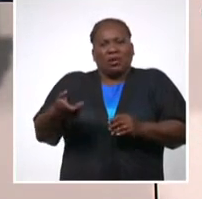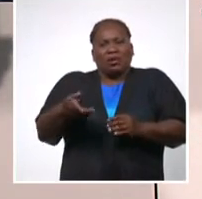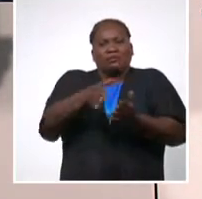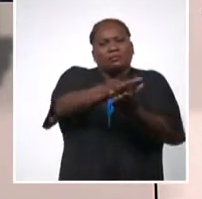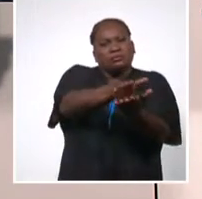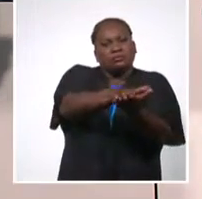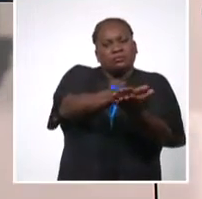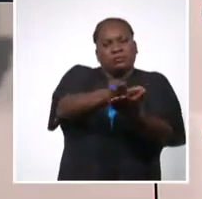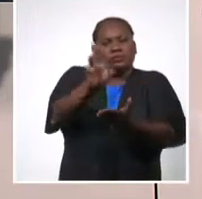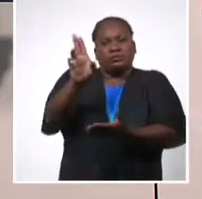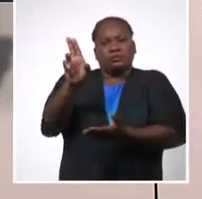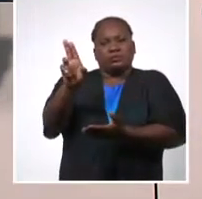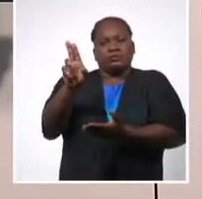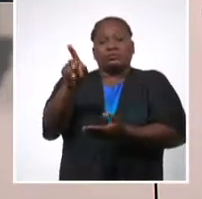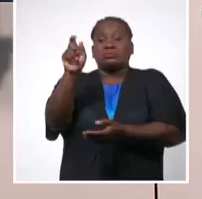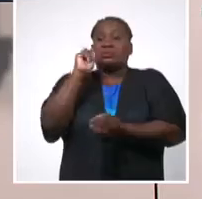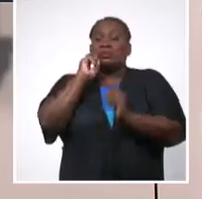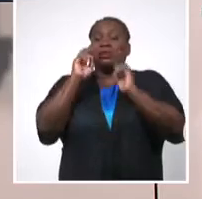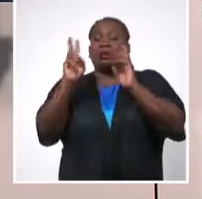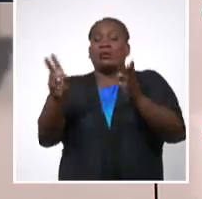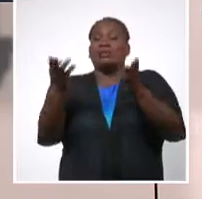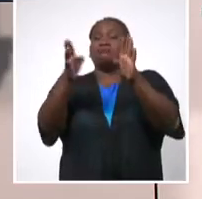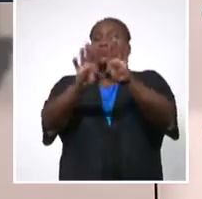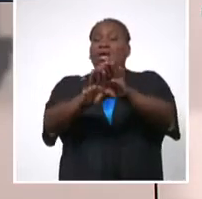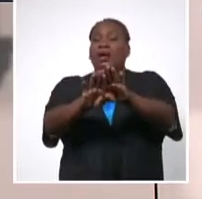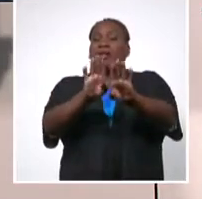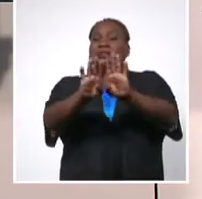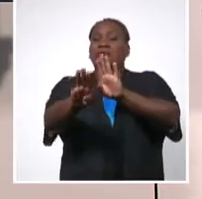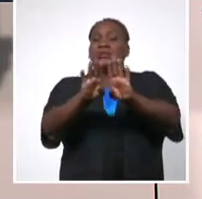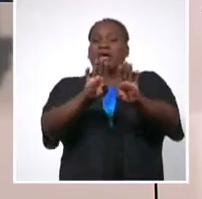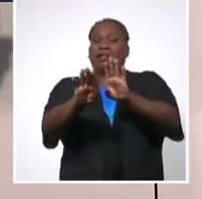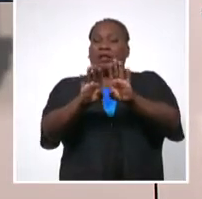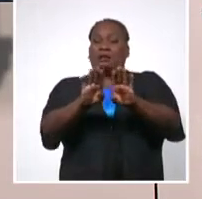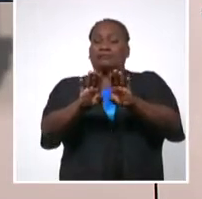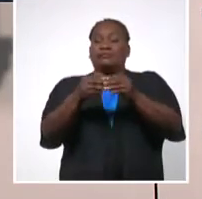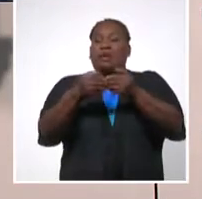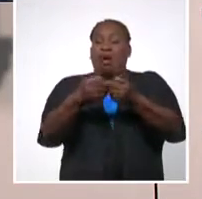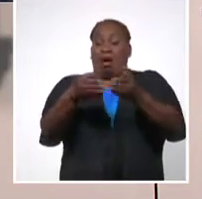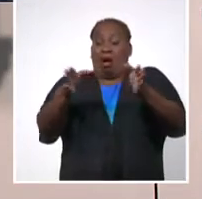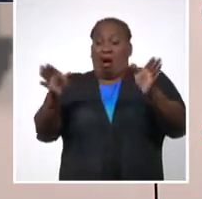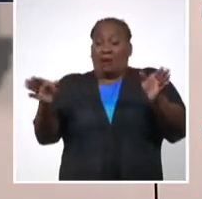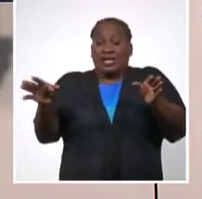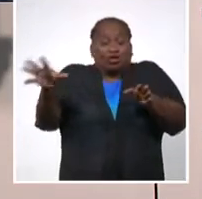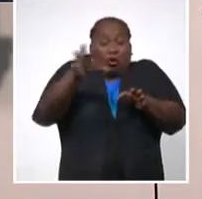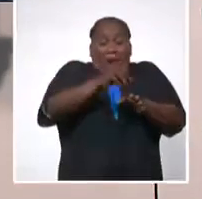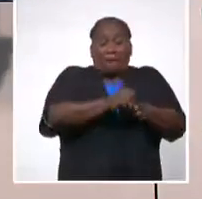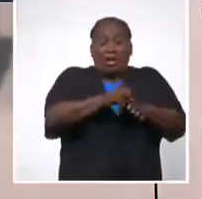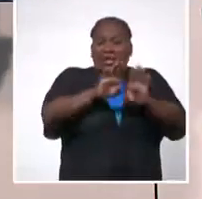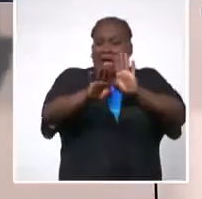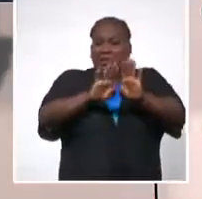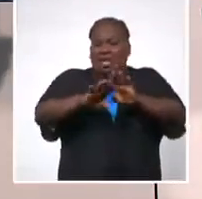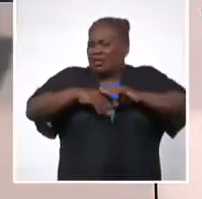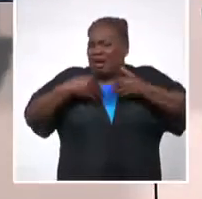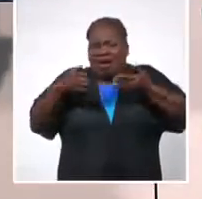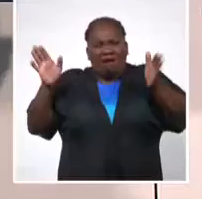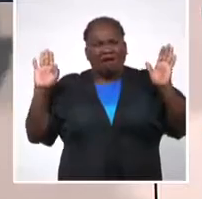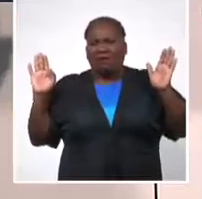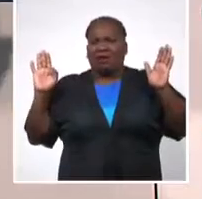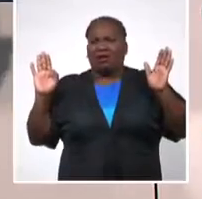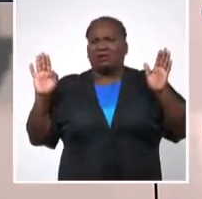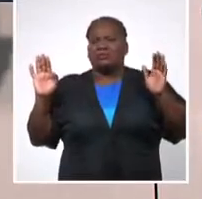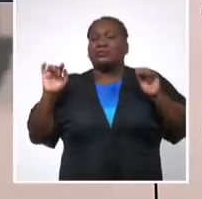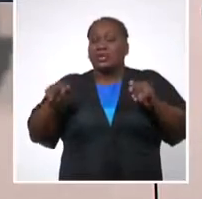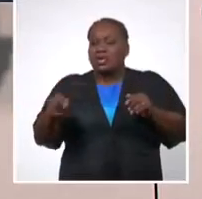otras urgencias de la vida por el cierre de muchas tiendas. Incluso abrir las que no lo estaban y diversificar las ofertas